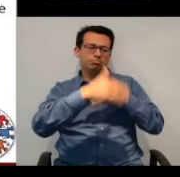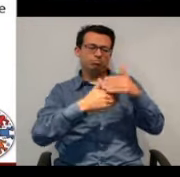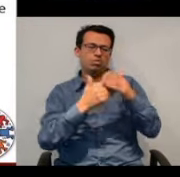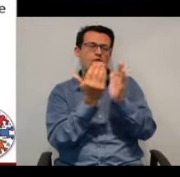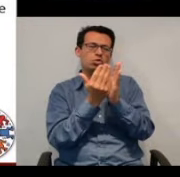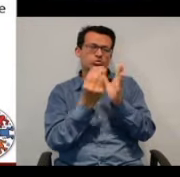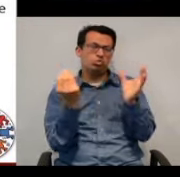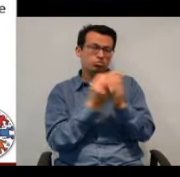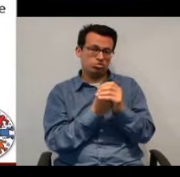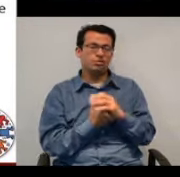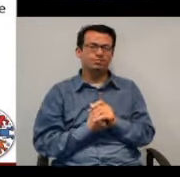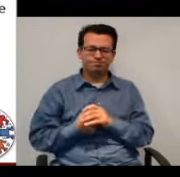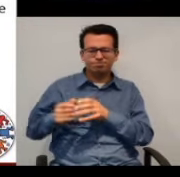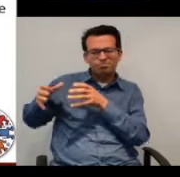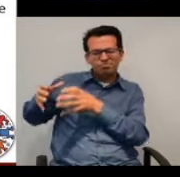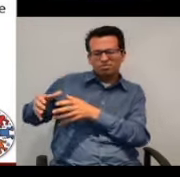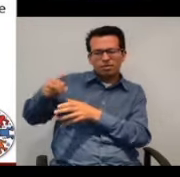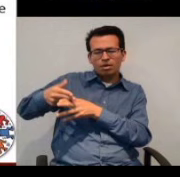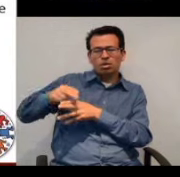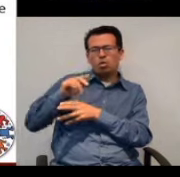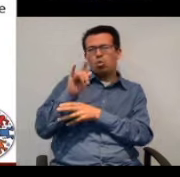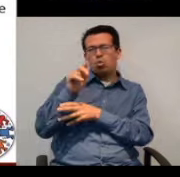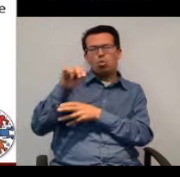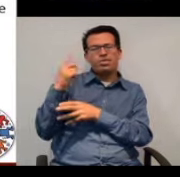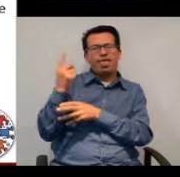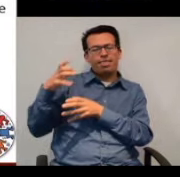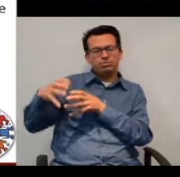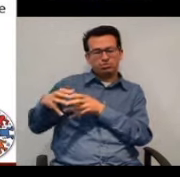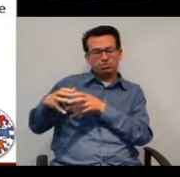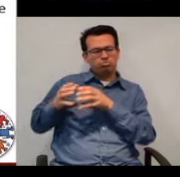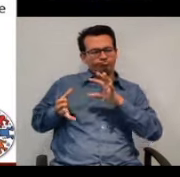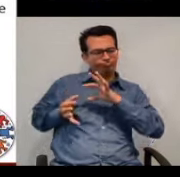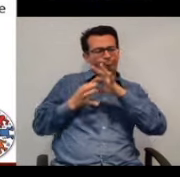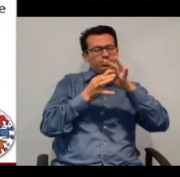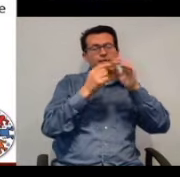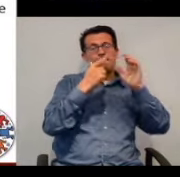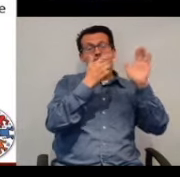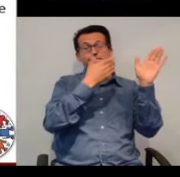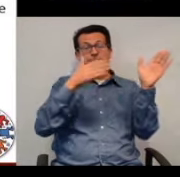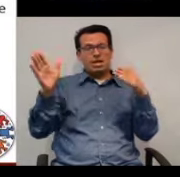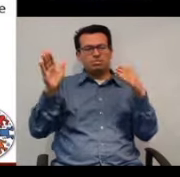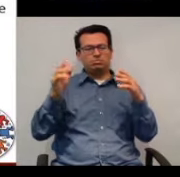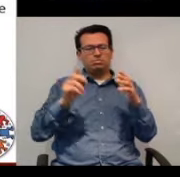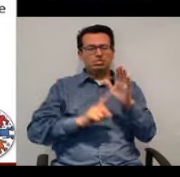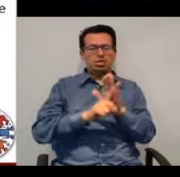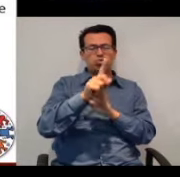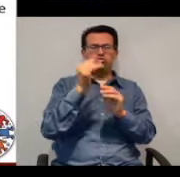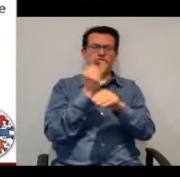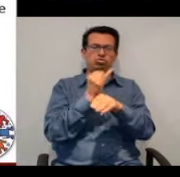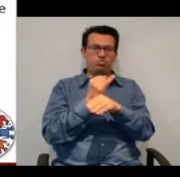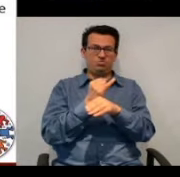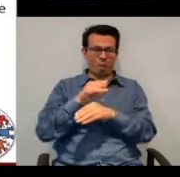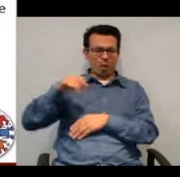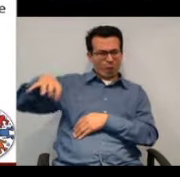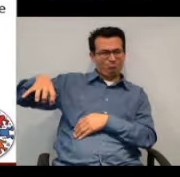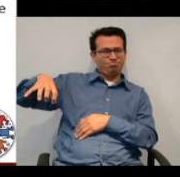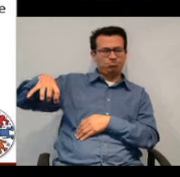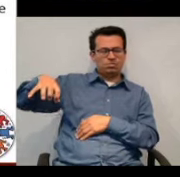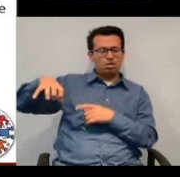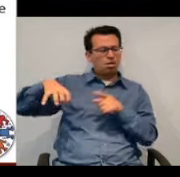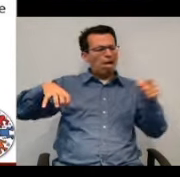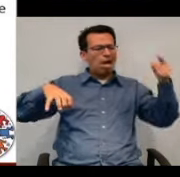Las unidades deben estar articuladas con el plan de desarrollo institucional, de tal manera que no sea una responsabilidad exclusiva de